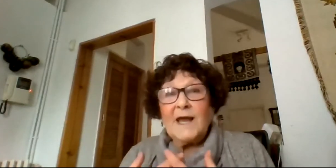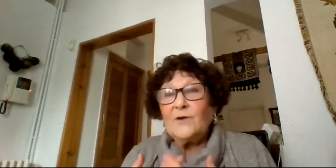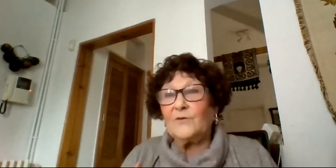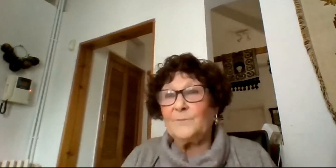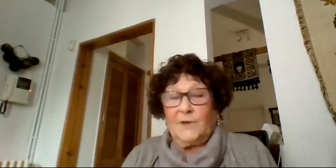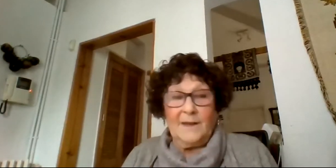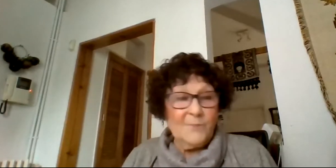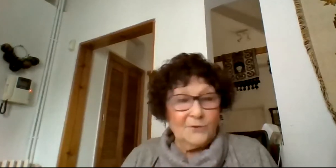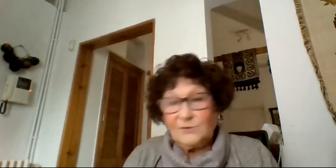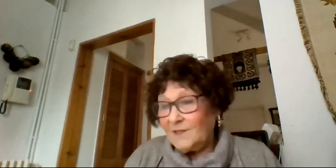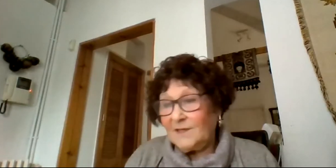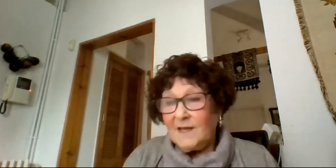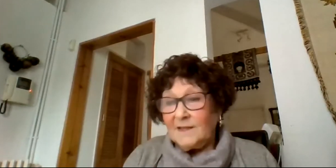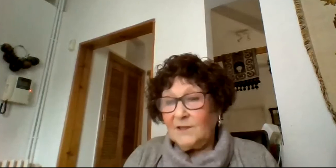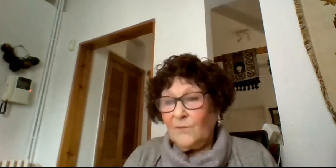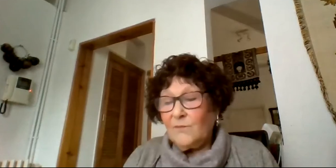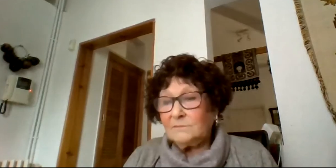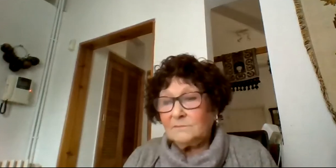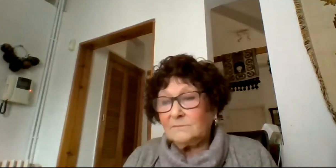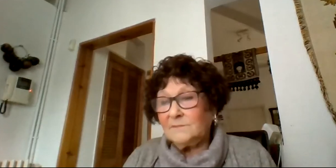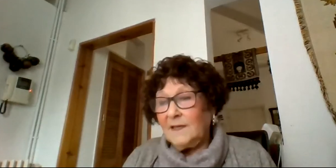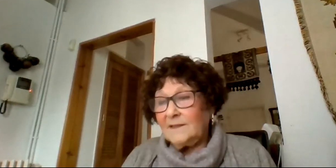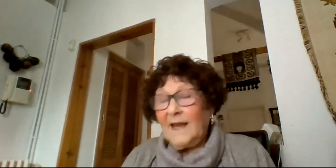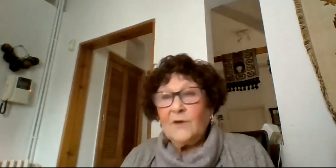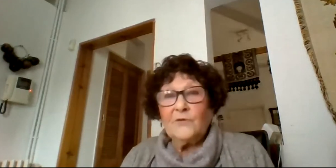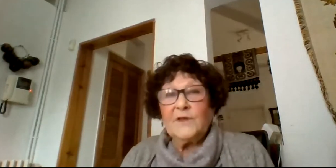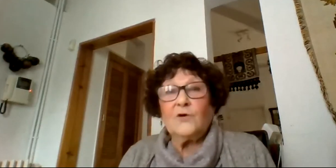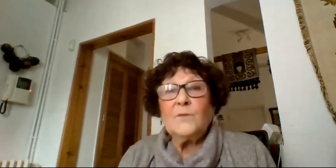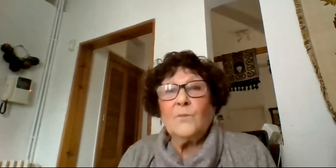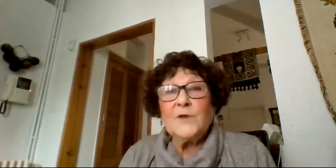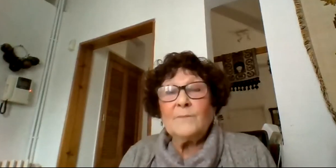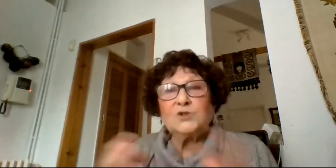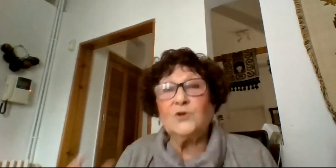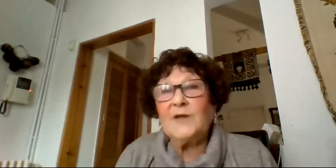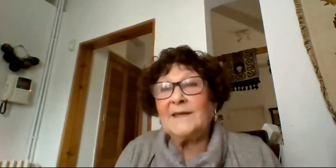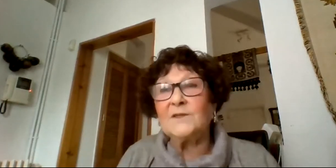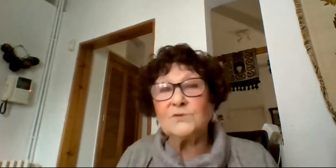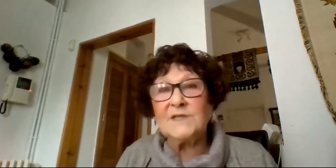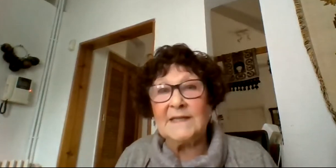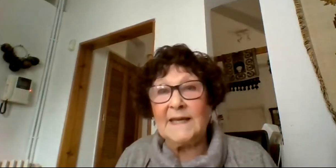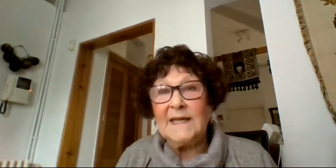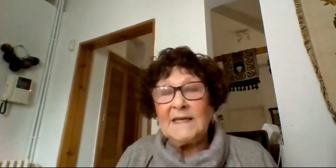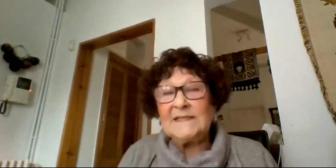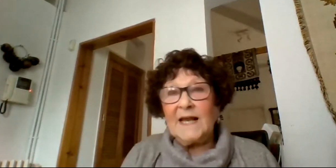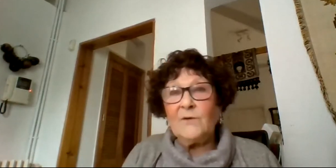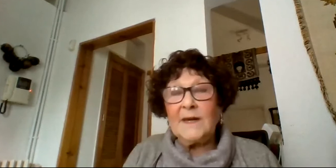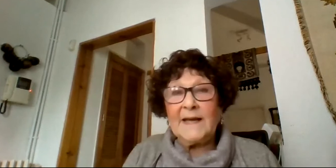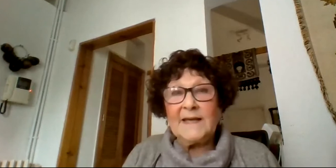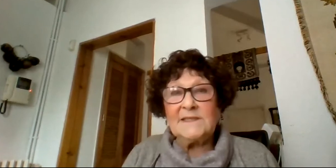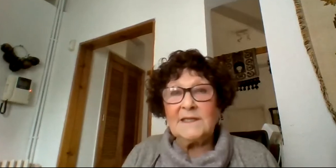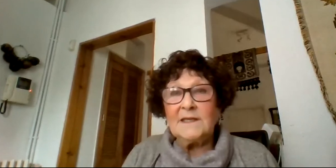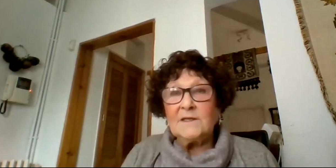yo salgo, por ejemplo, no sé, de algo donde estoy muy emocionada, de un cine, y salgo a